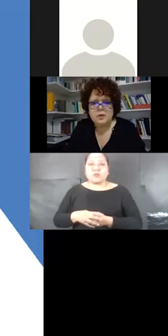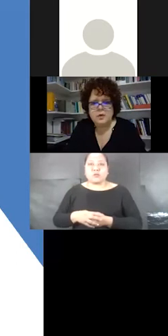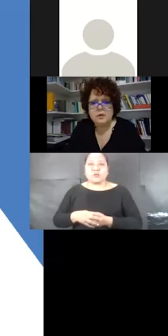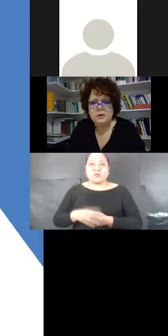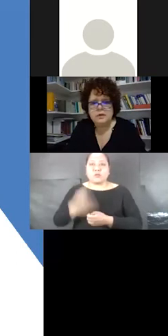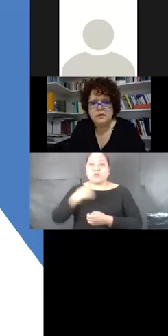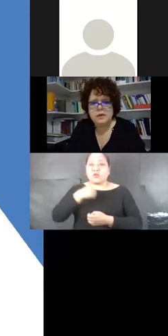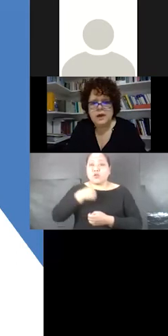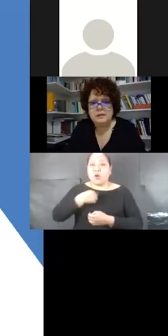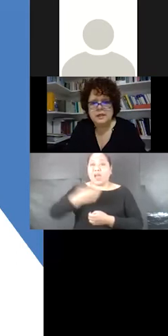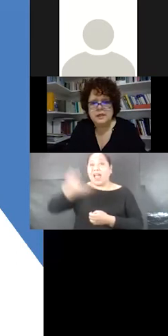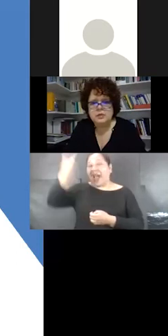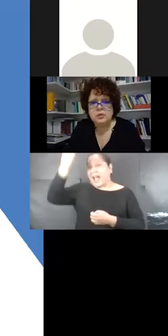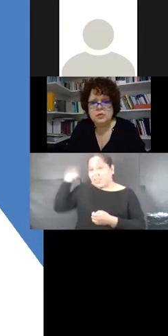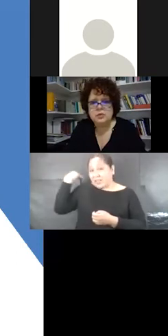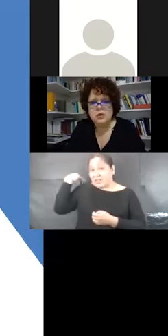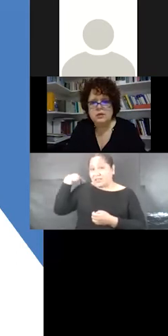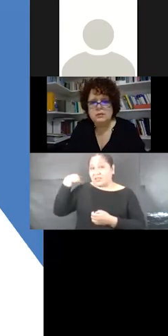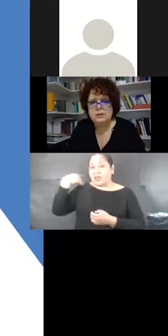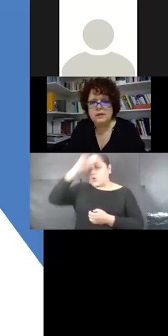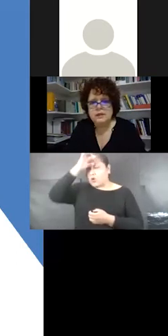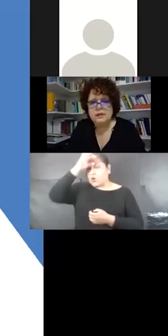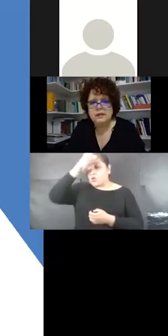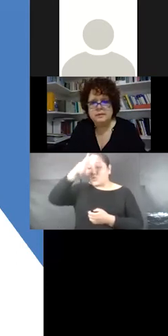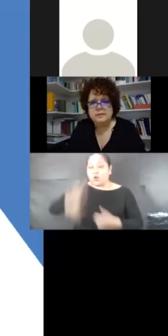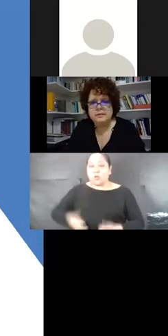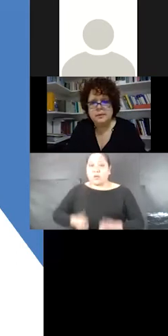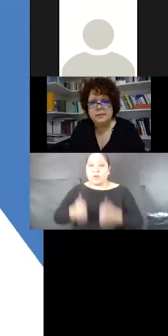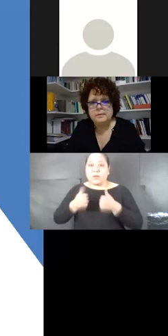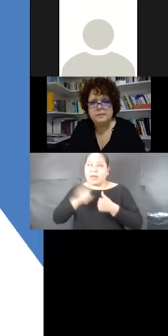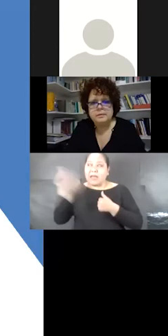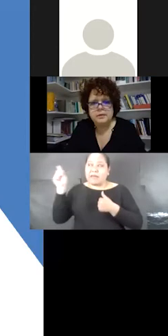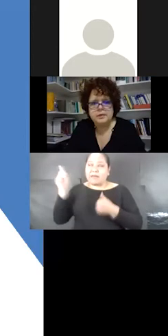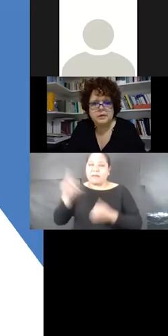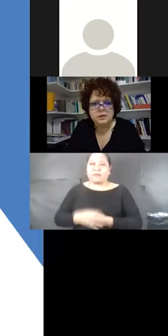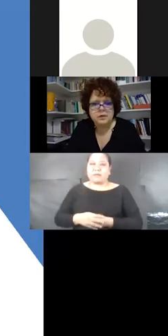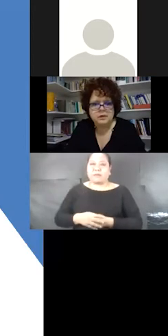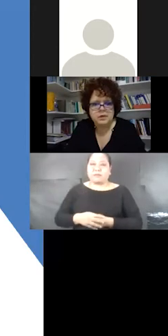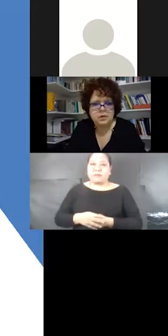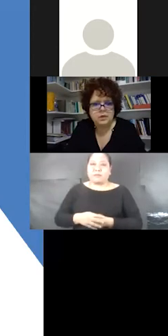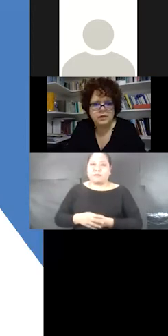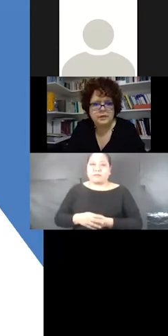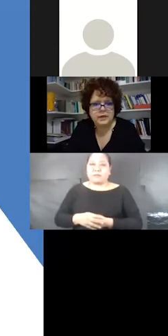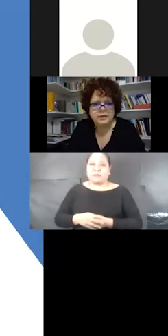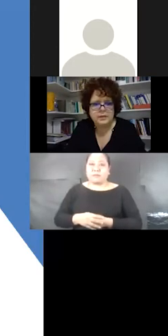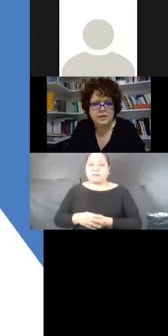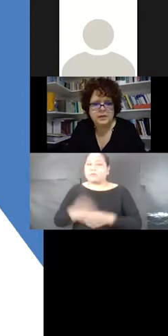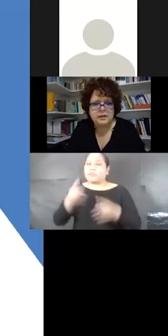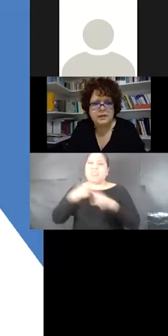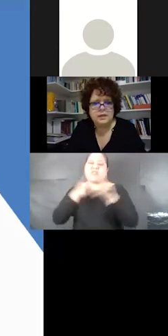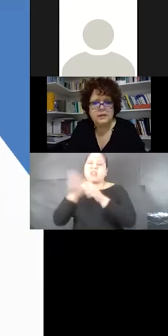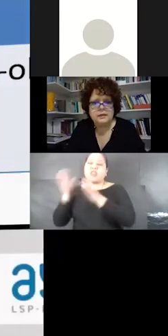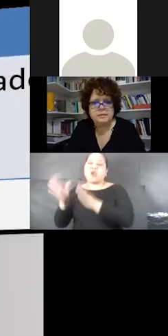es yo, antes, Cusco, vivir allá, ¿no? Entonces, orden diferente también